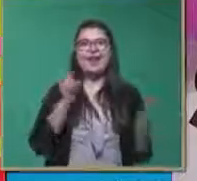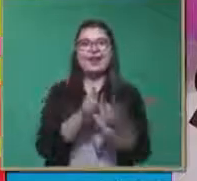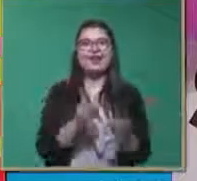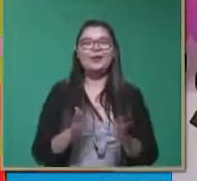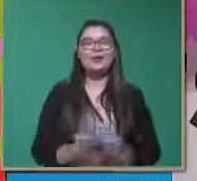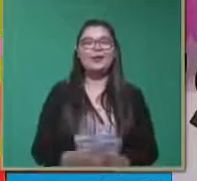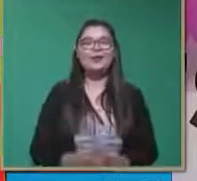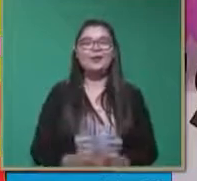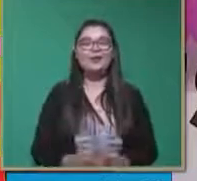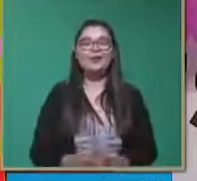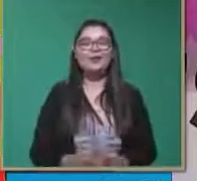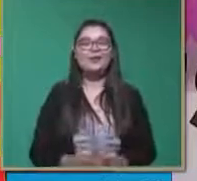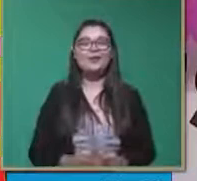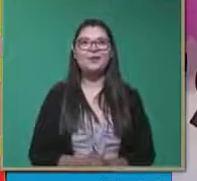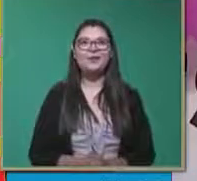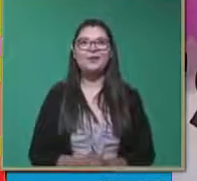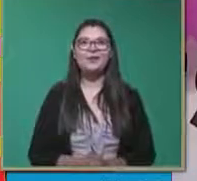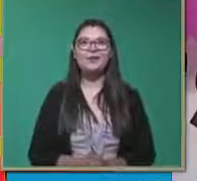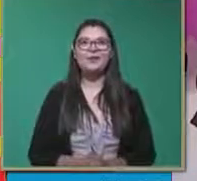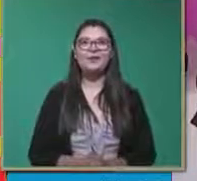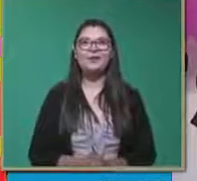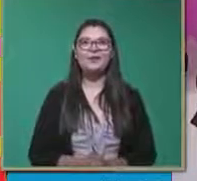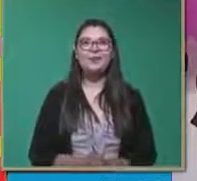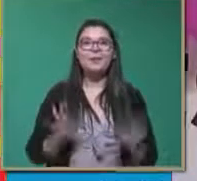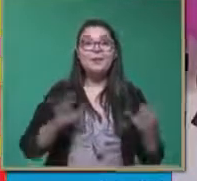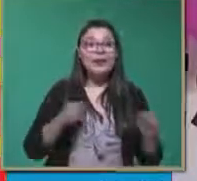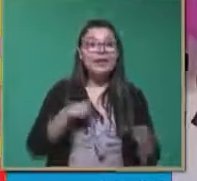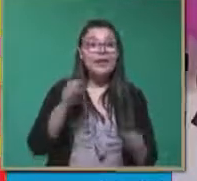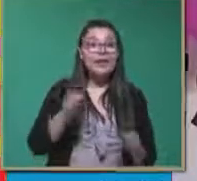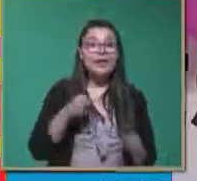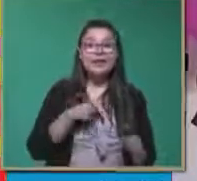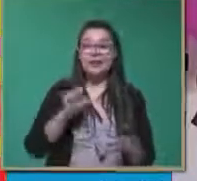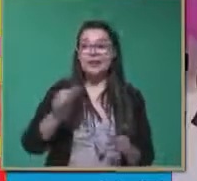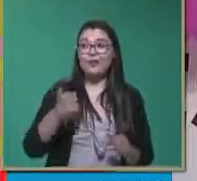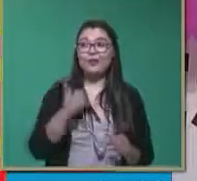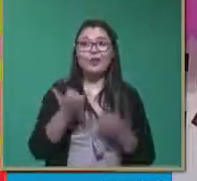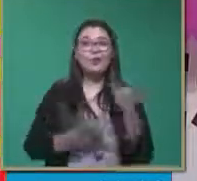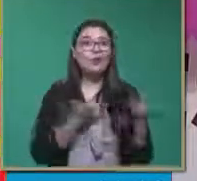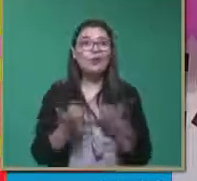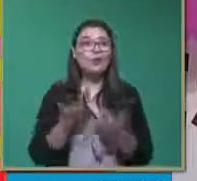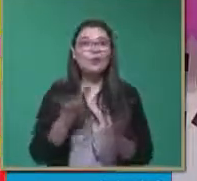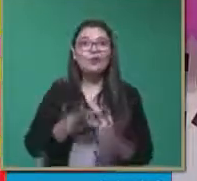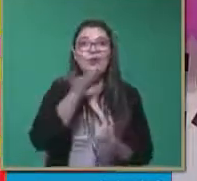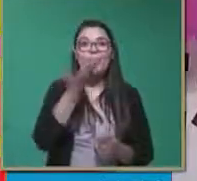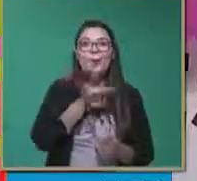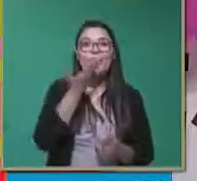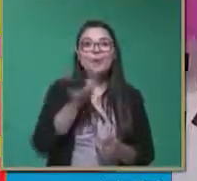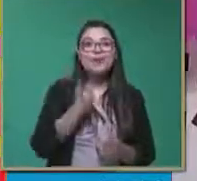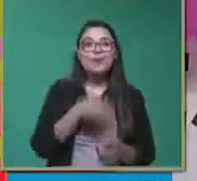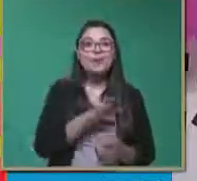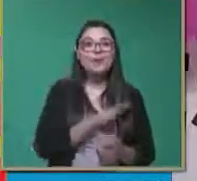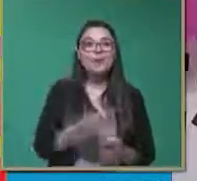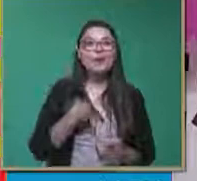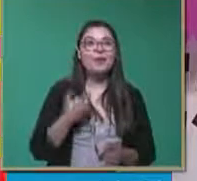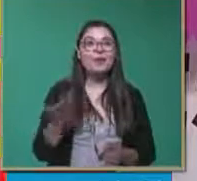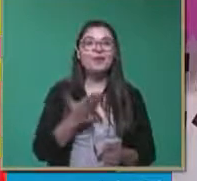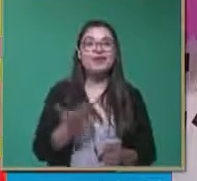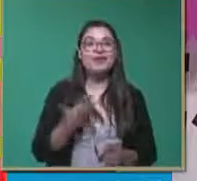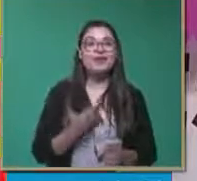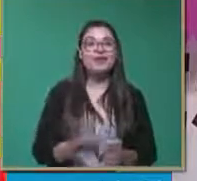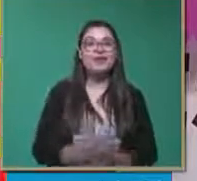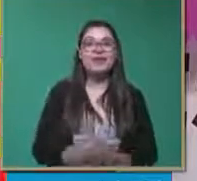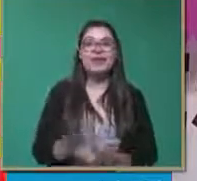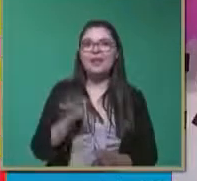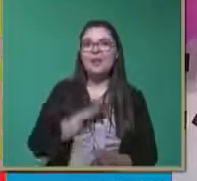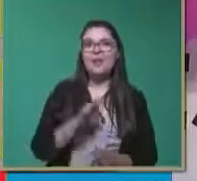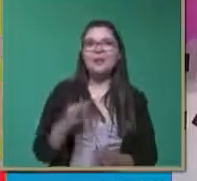Listo. Entonces, este es otro de los juegos tradicionales que podemos hacer y que podemos explicar